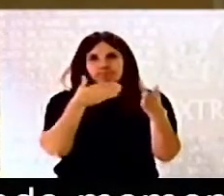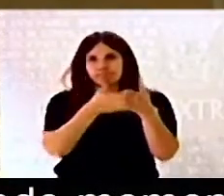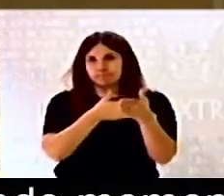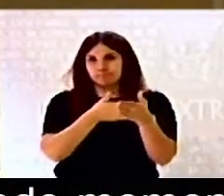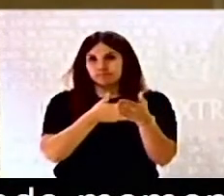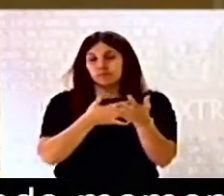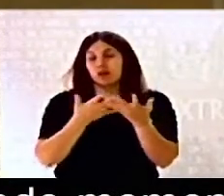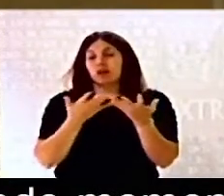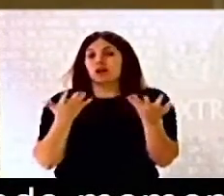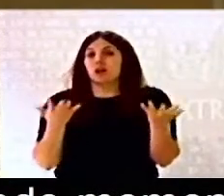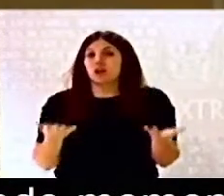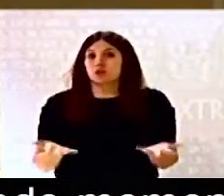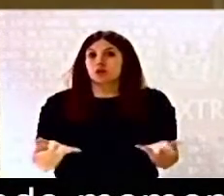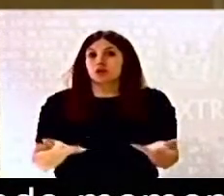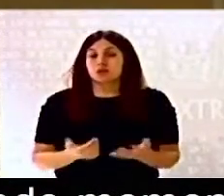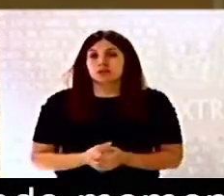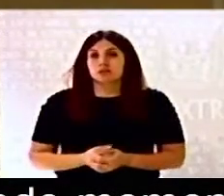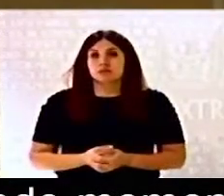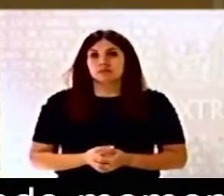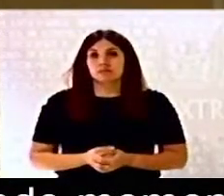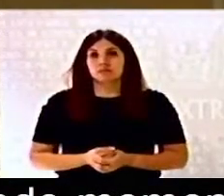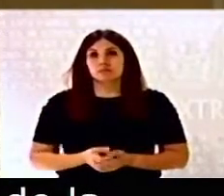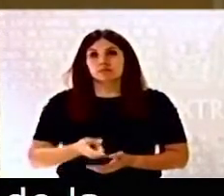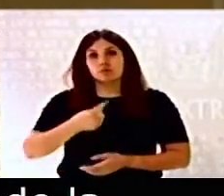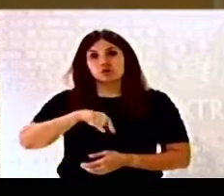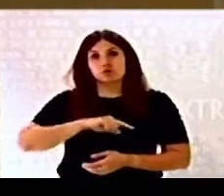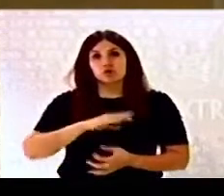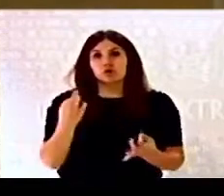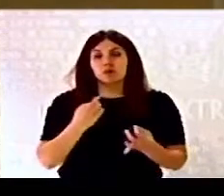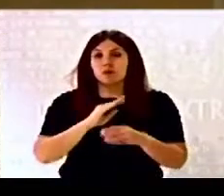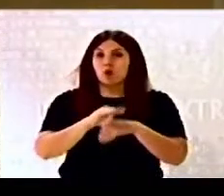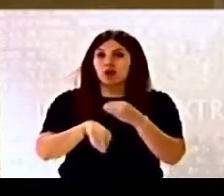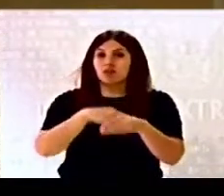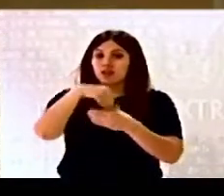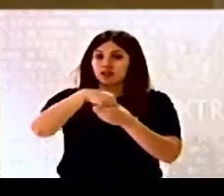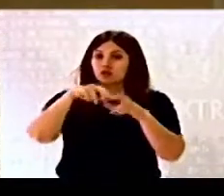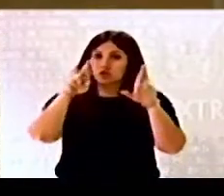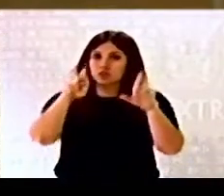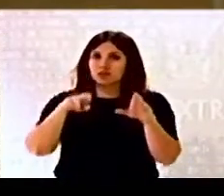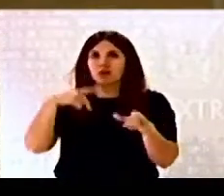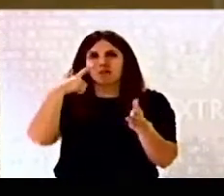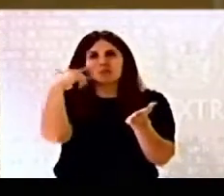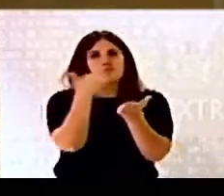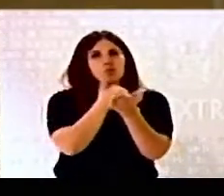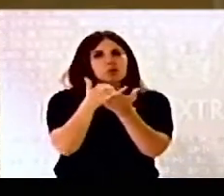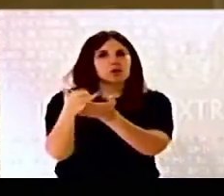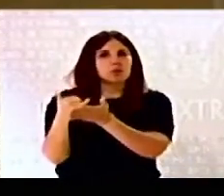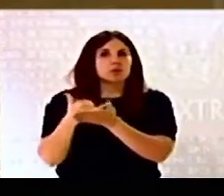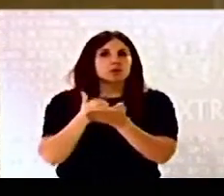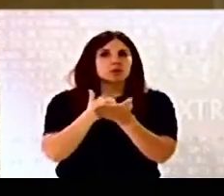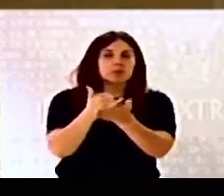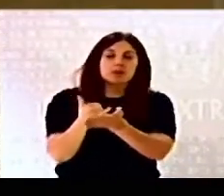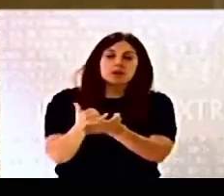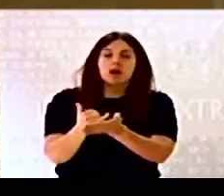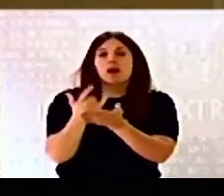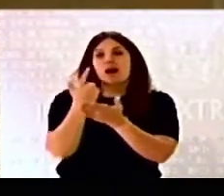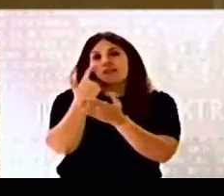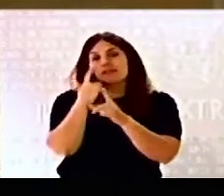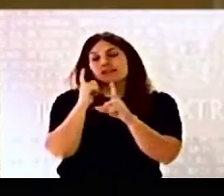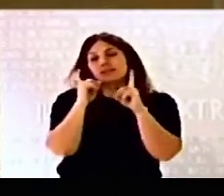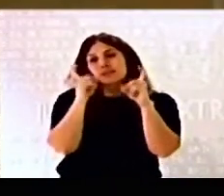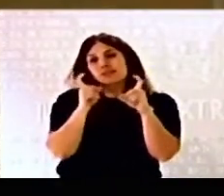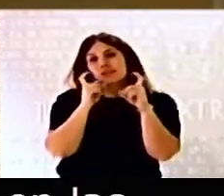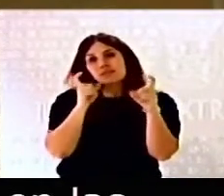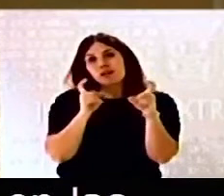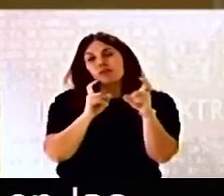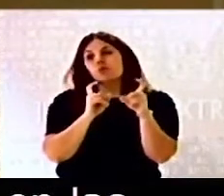Y, por lo tanto, tendremos que hacer cribados en la residencia para intentar, en la medida de lo posible,